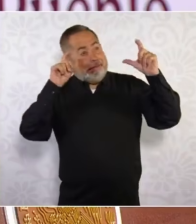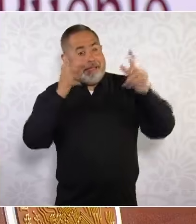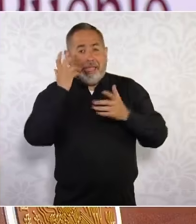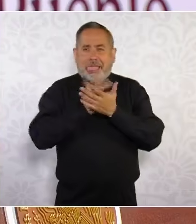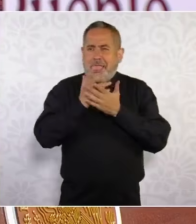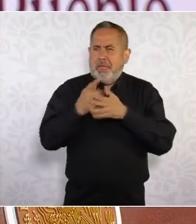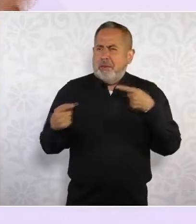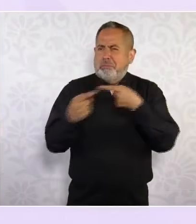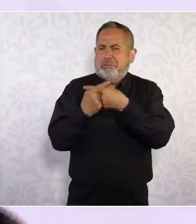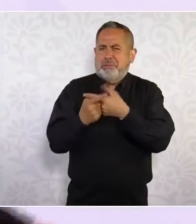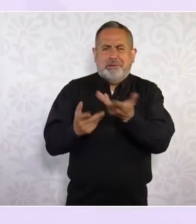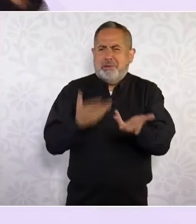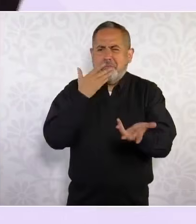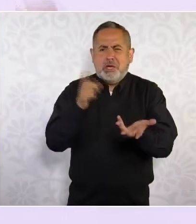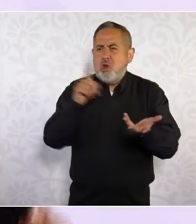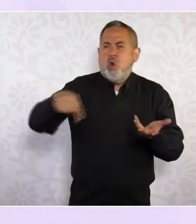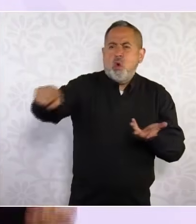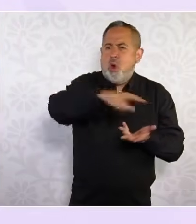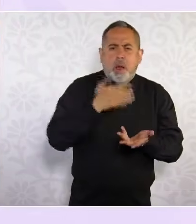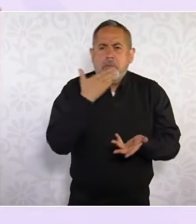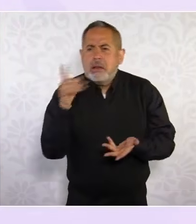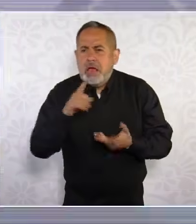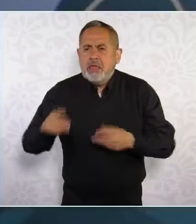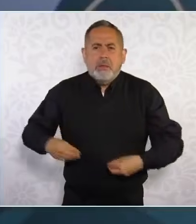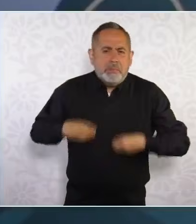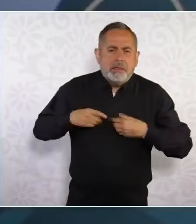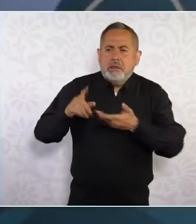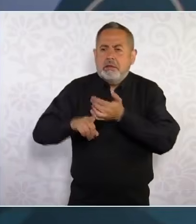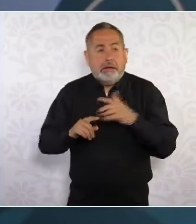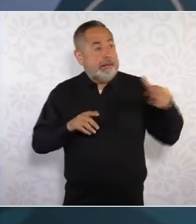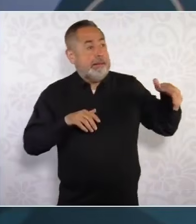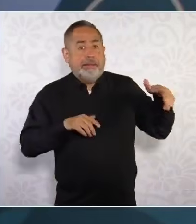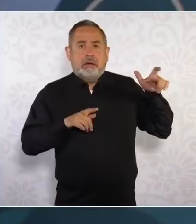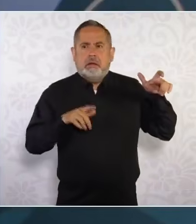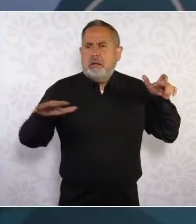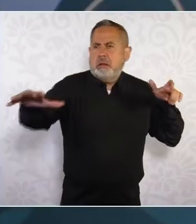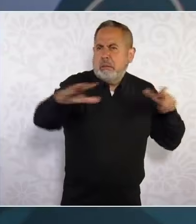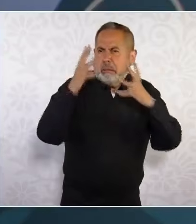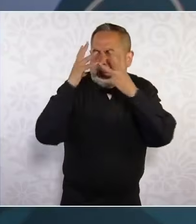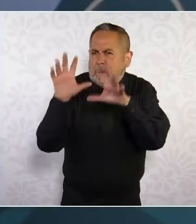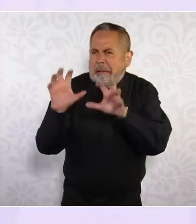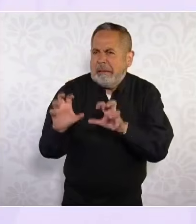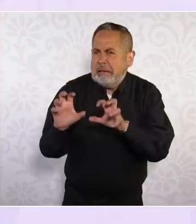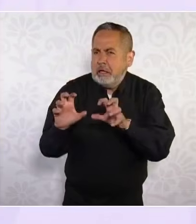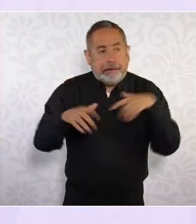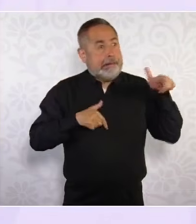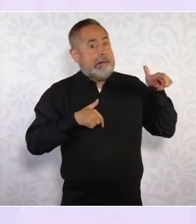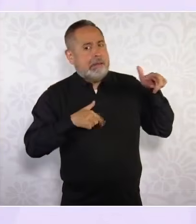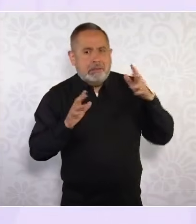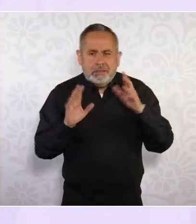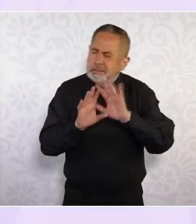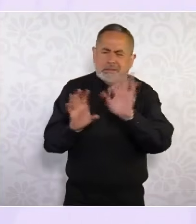que no iba una cosa con la otra, ¿no? La foto de la presidenta con la circunstancia que estábamos viviendo. Entonces, por eso